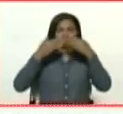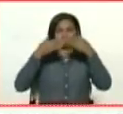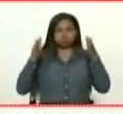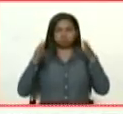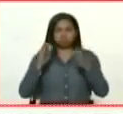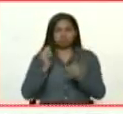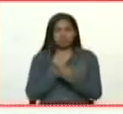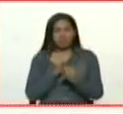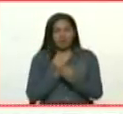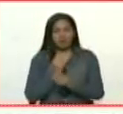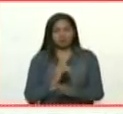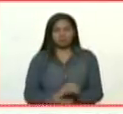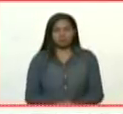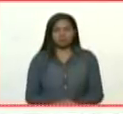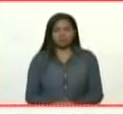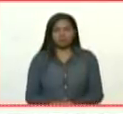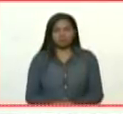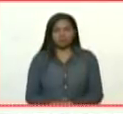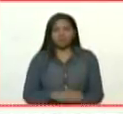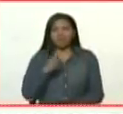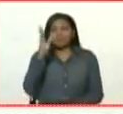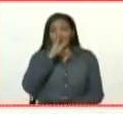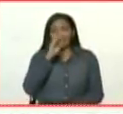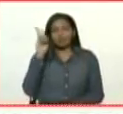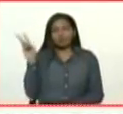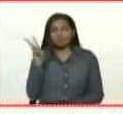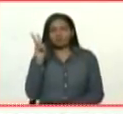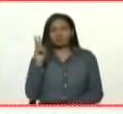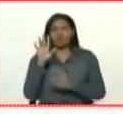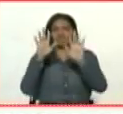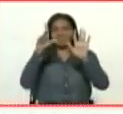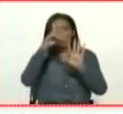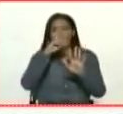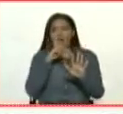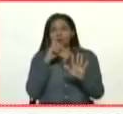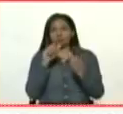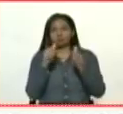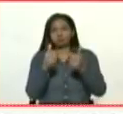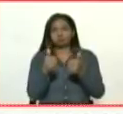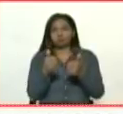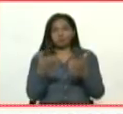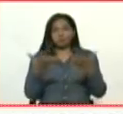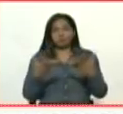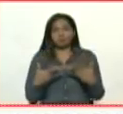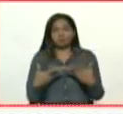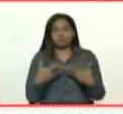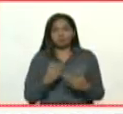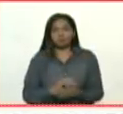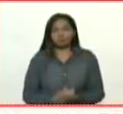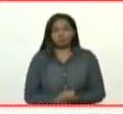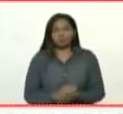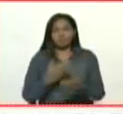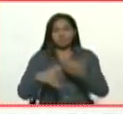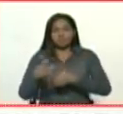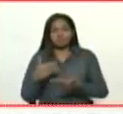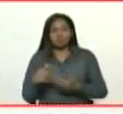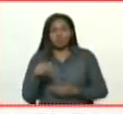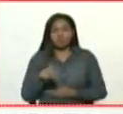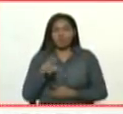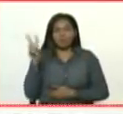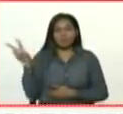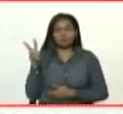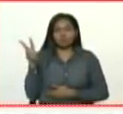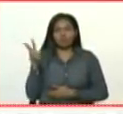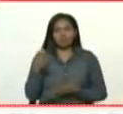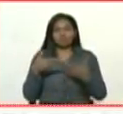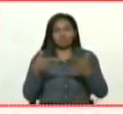camino. Banco de Venezuela, 10 años, dándole servicios al país,